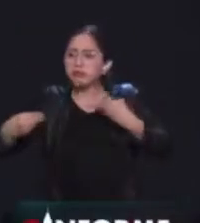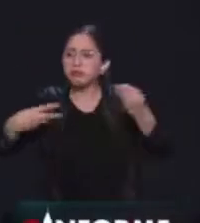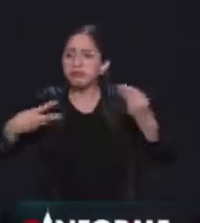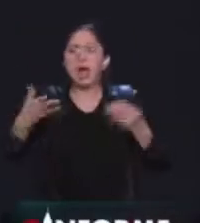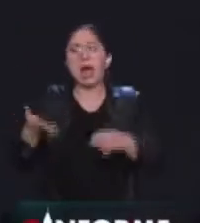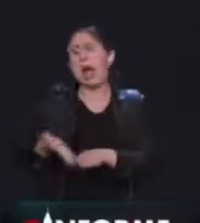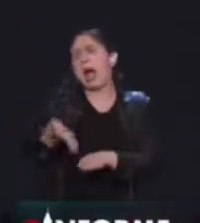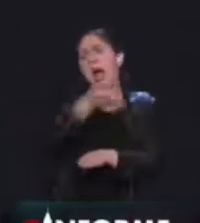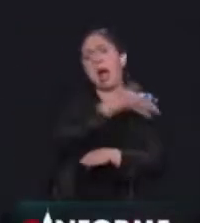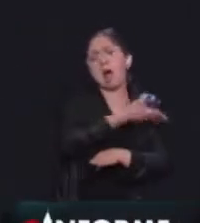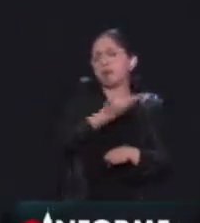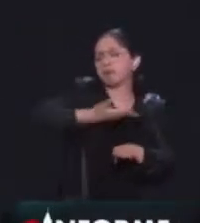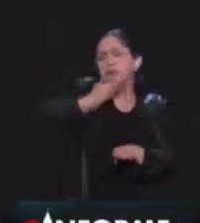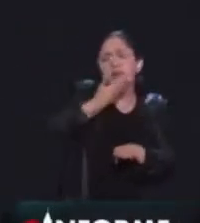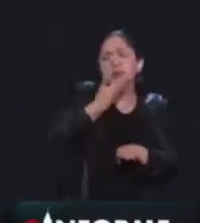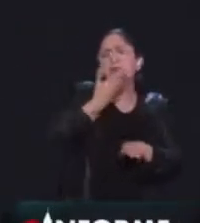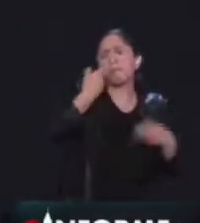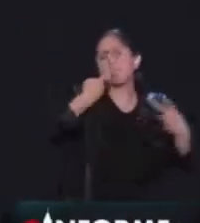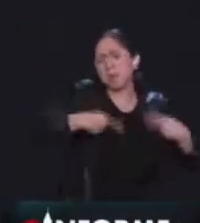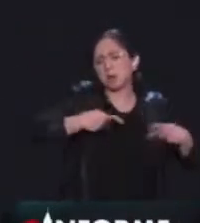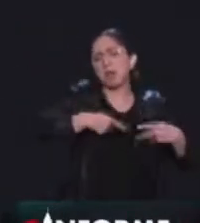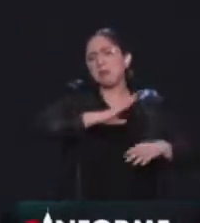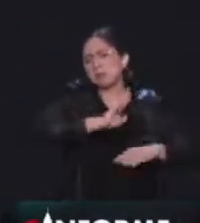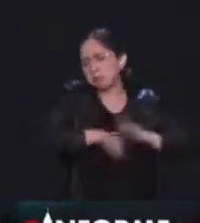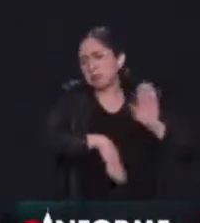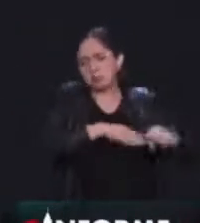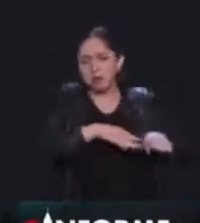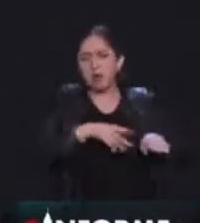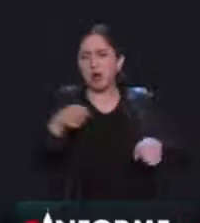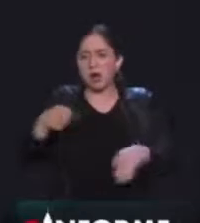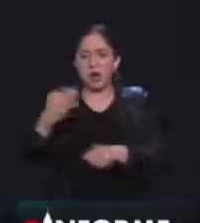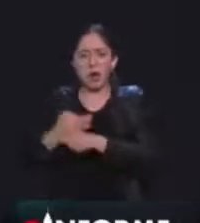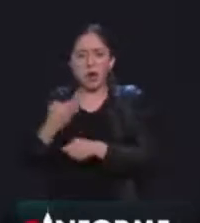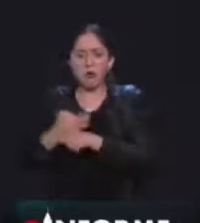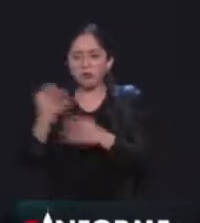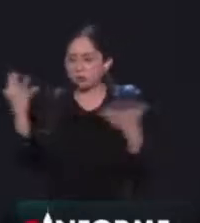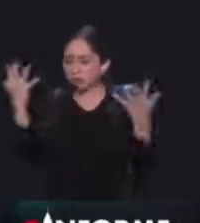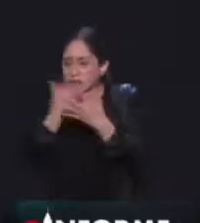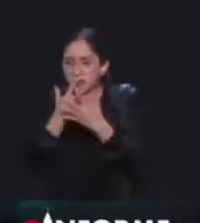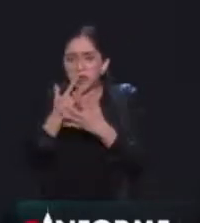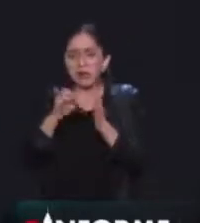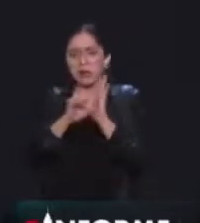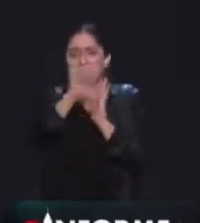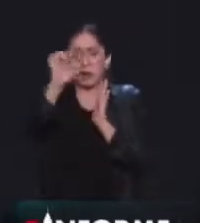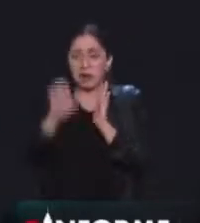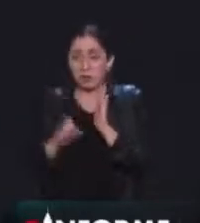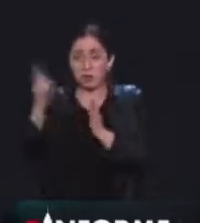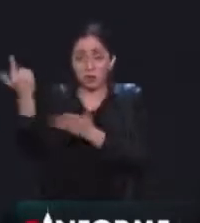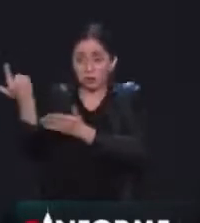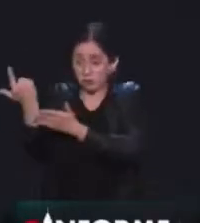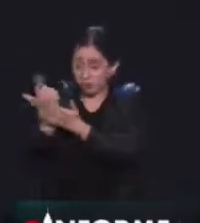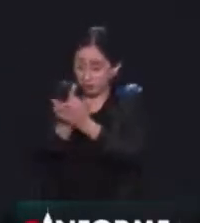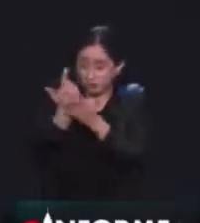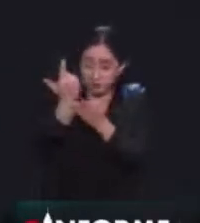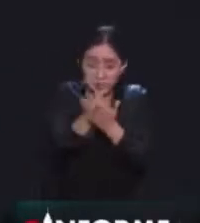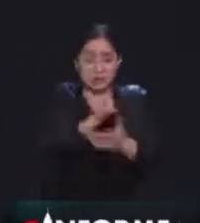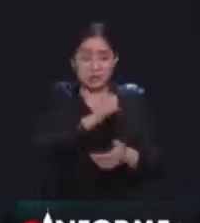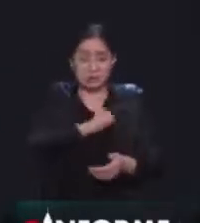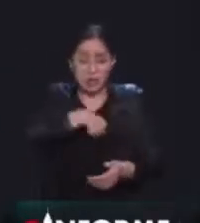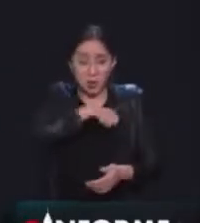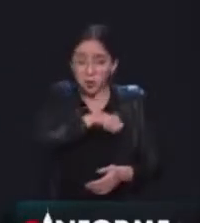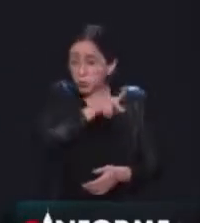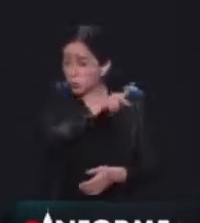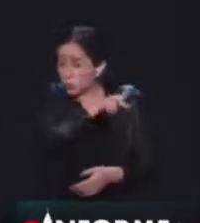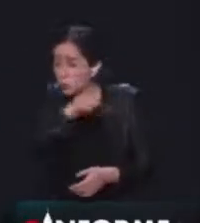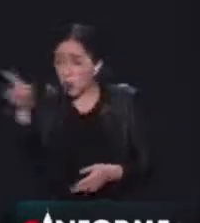decir, no importa que el sistema de salud no tenga todo, pero que lo que tenga garantice